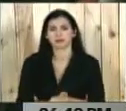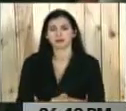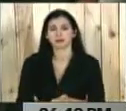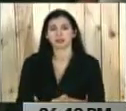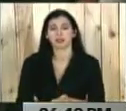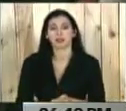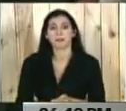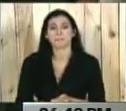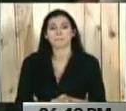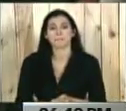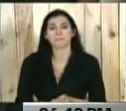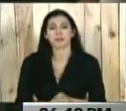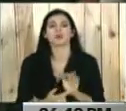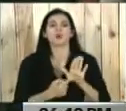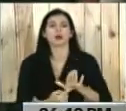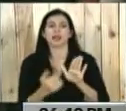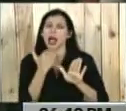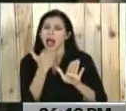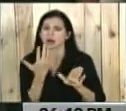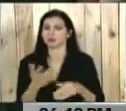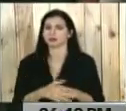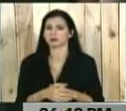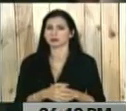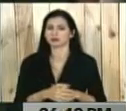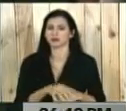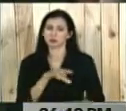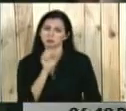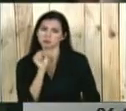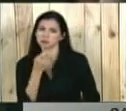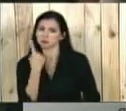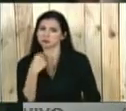Sobre gestos, yo creo que el de ayer es muy importante.